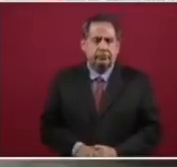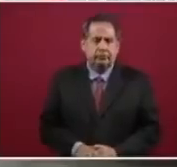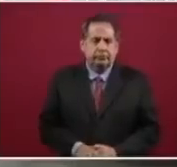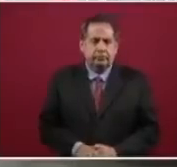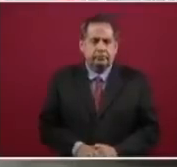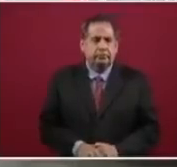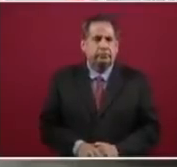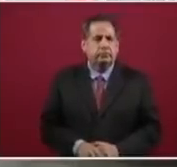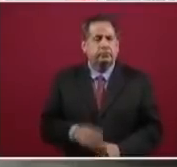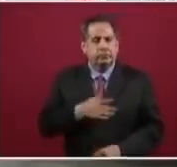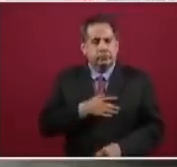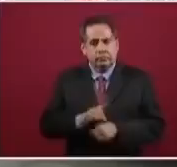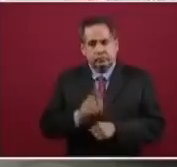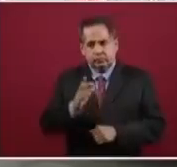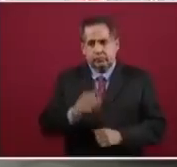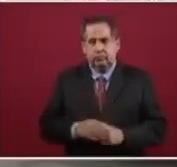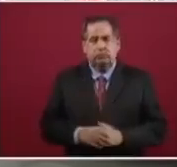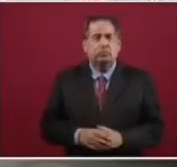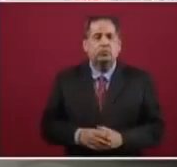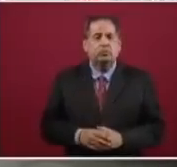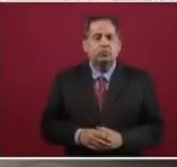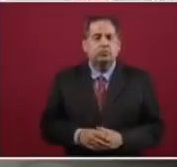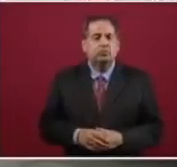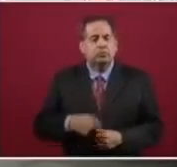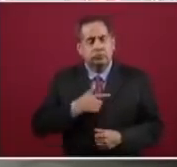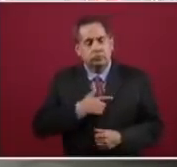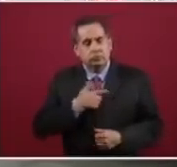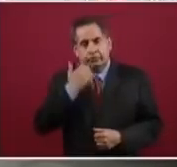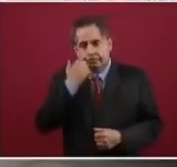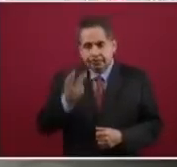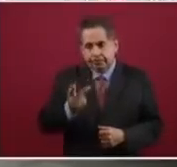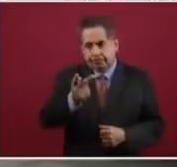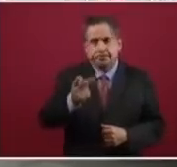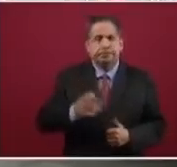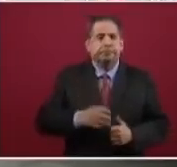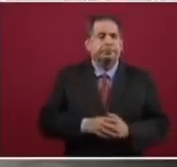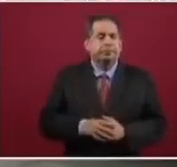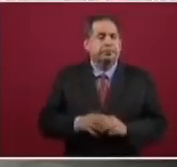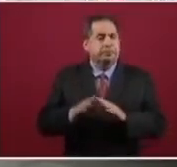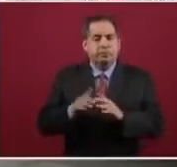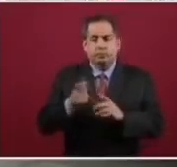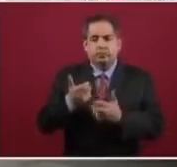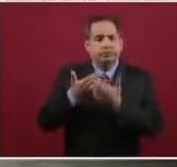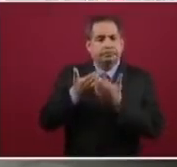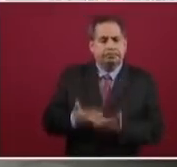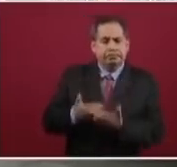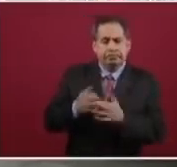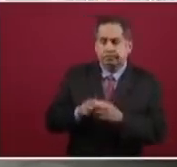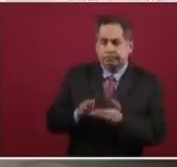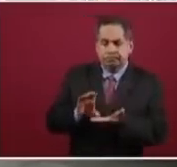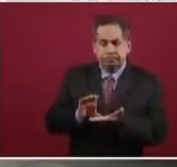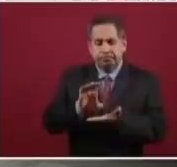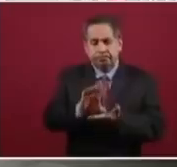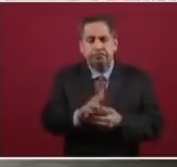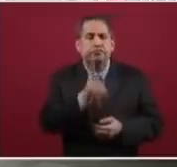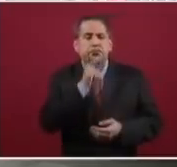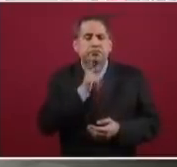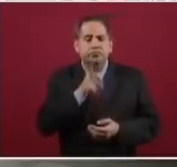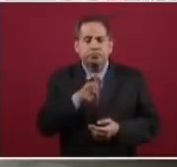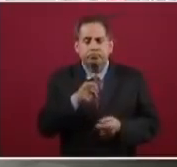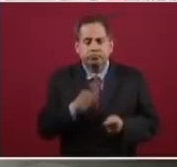hola buenos días pues básicamente me gustaría preguntar acerca de los recursos que se están destinando a pemex